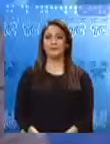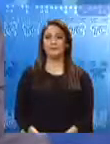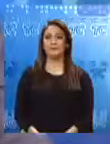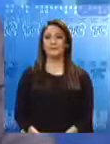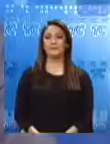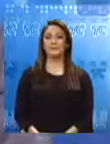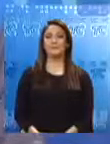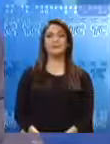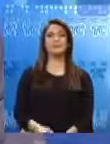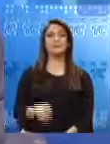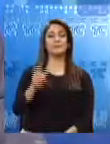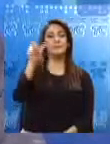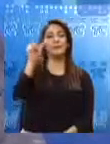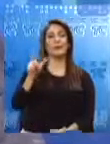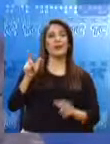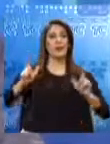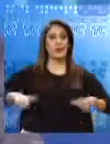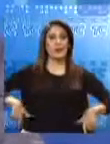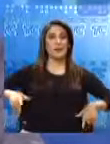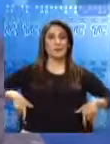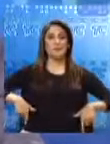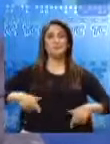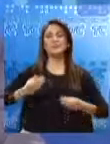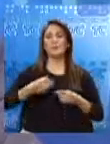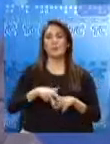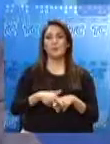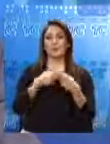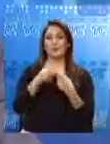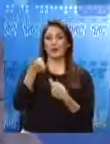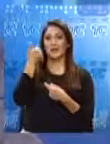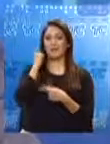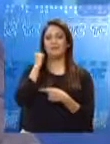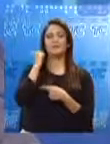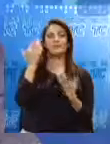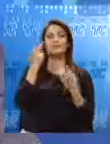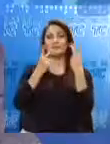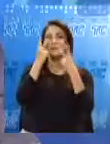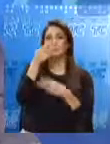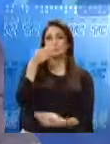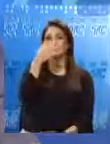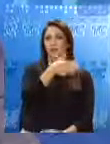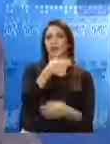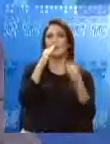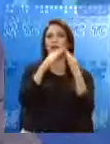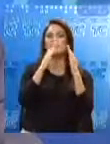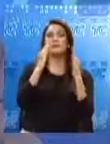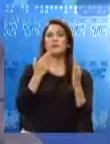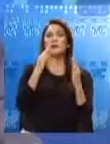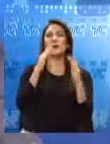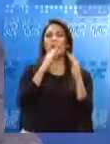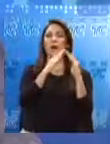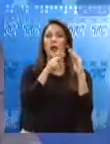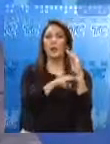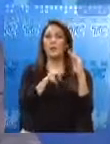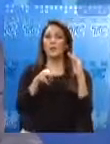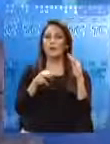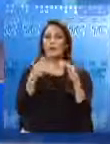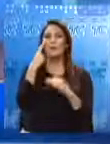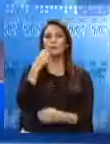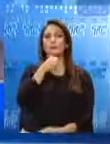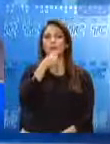El candidato presidencial por Alianza País, Lenín Moreno, inició su campaña electoral con una visita al albergue San Juan de Dios en Quito. En el evento firmó